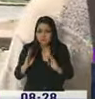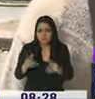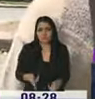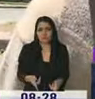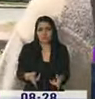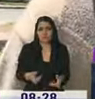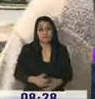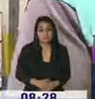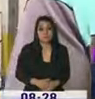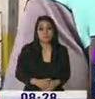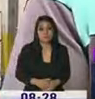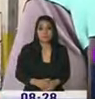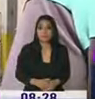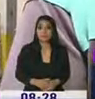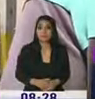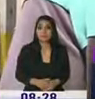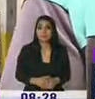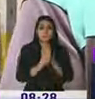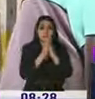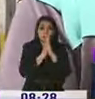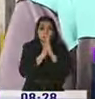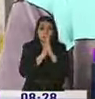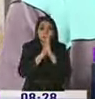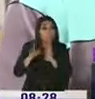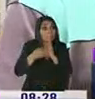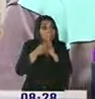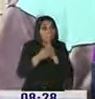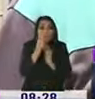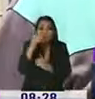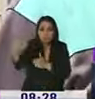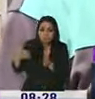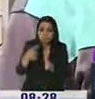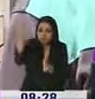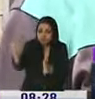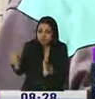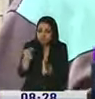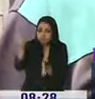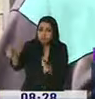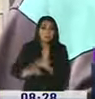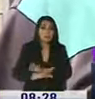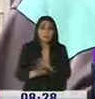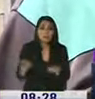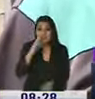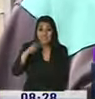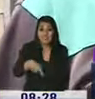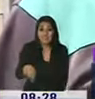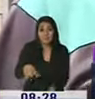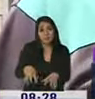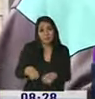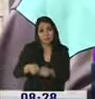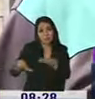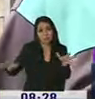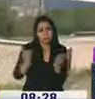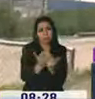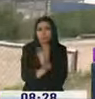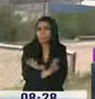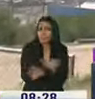más asunto en esto. No pedimos más, un contenedor para que por lo menos las ratas y los perritos no nos